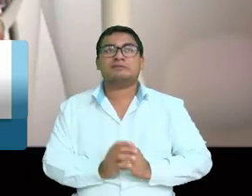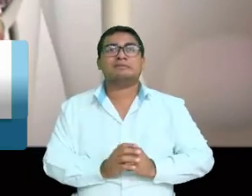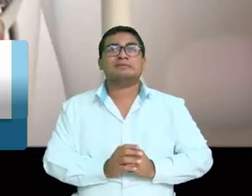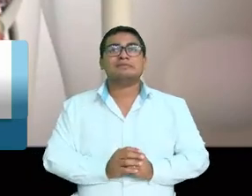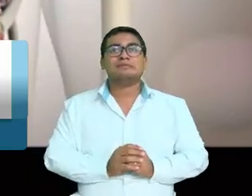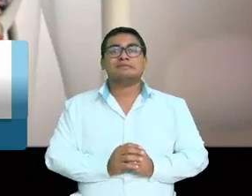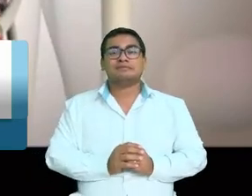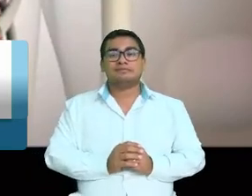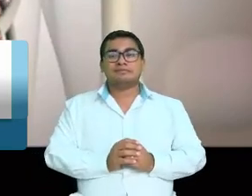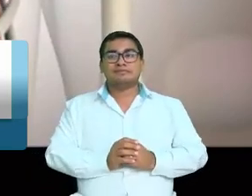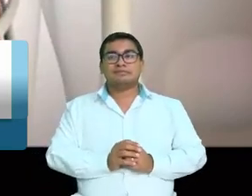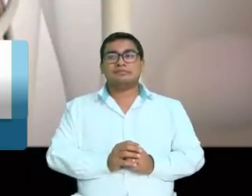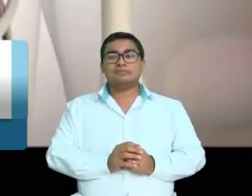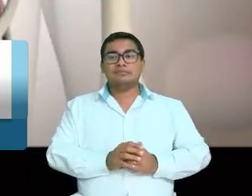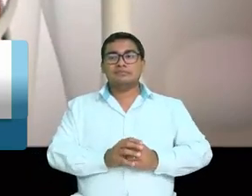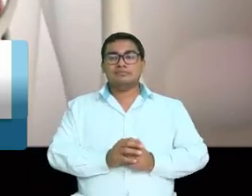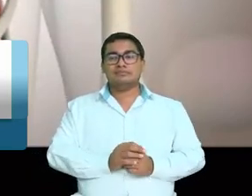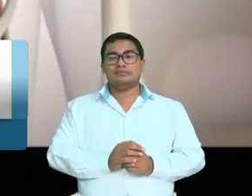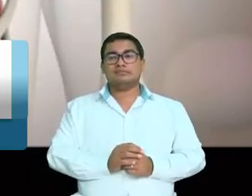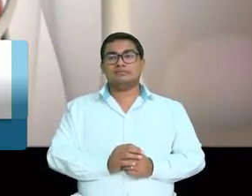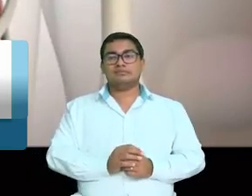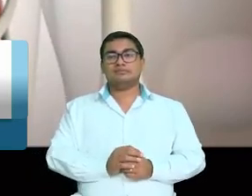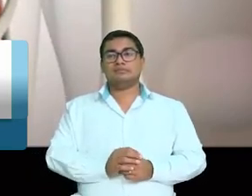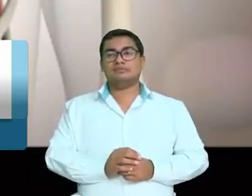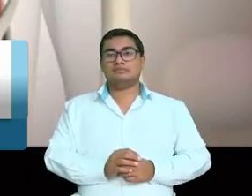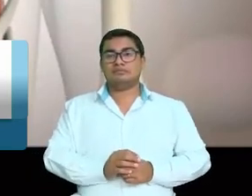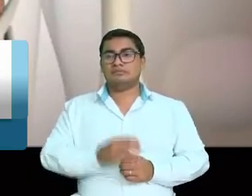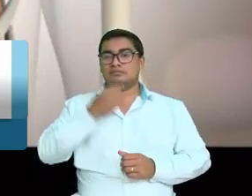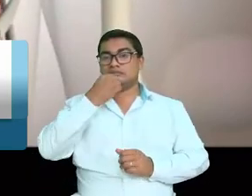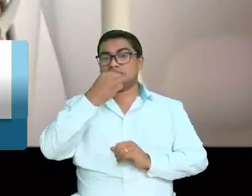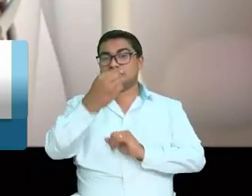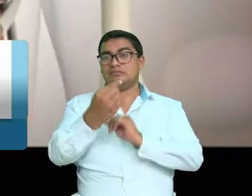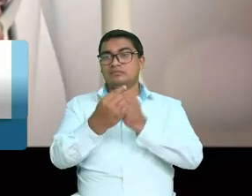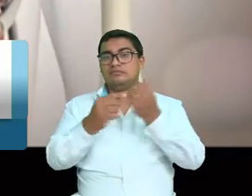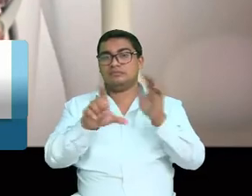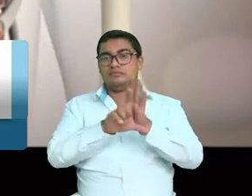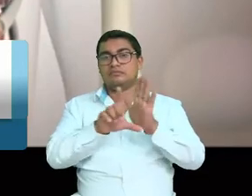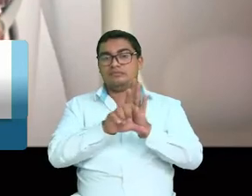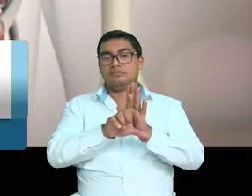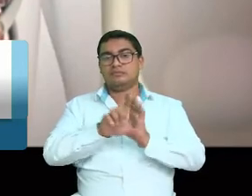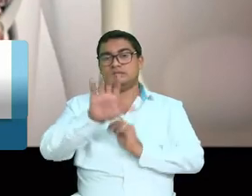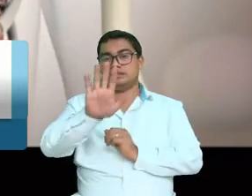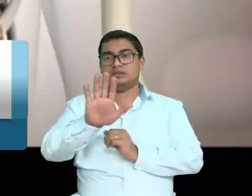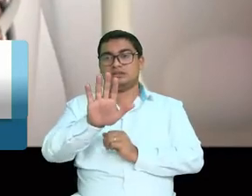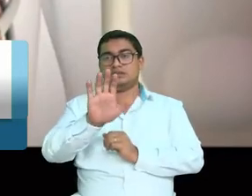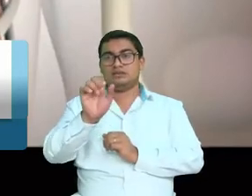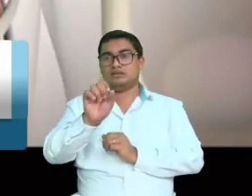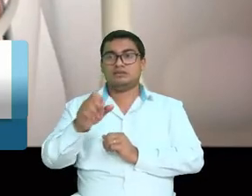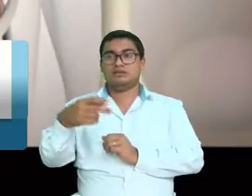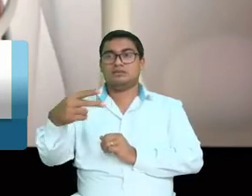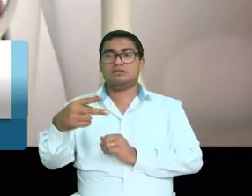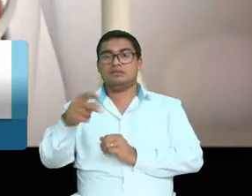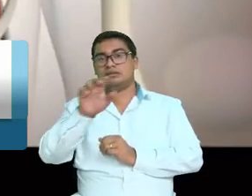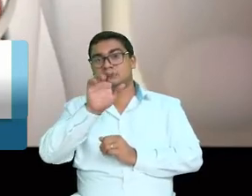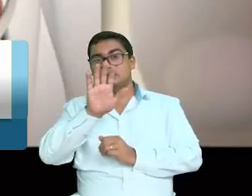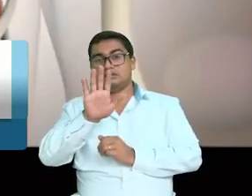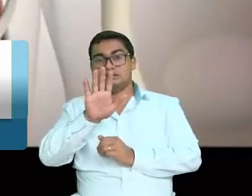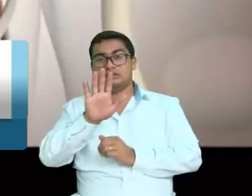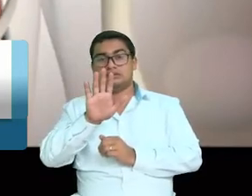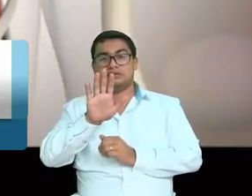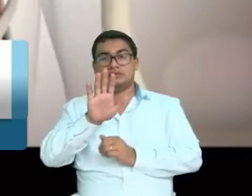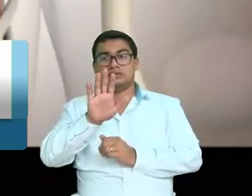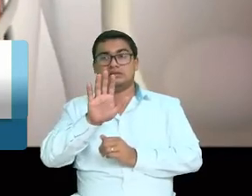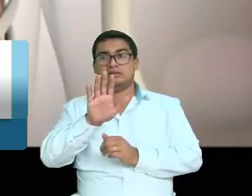respiración, hay una ley que se llama la ley de los 5 segundos, ¿no? Antes de tomar una decisión exagerada, respiras,